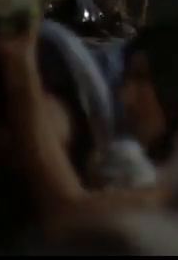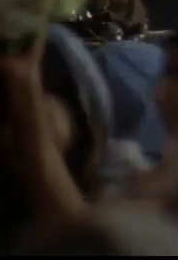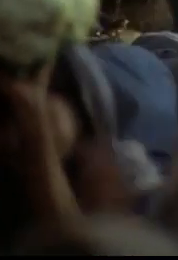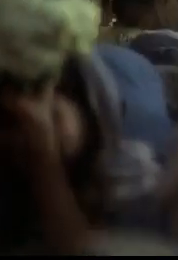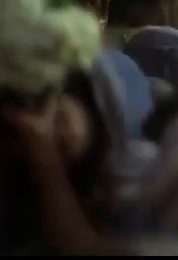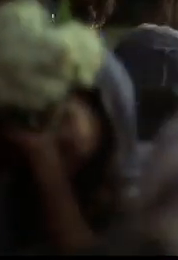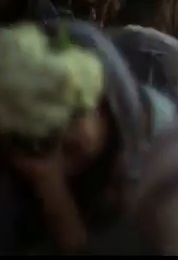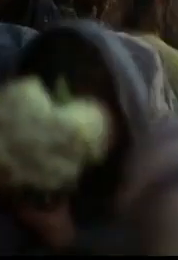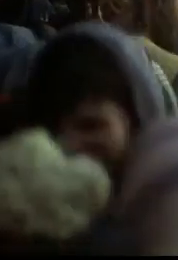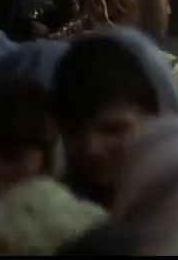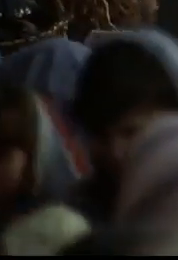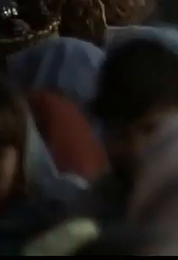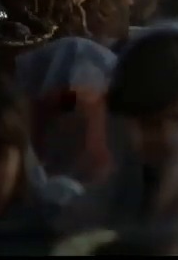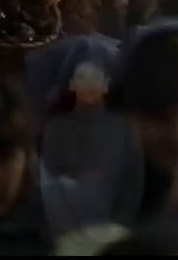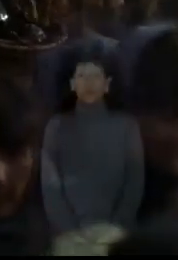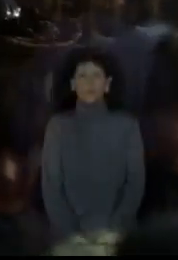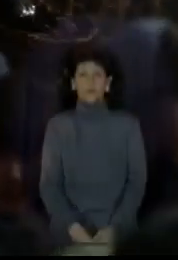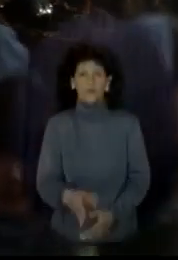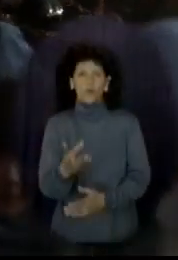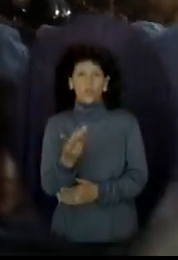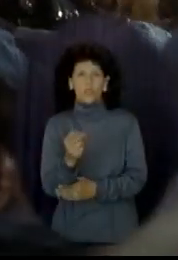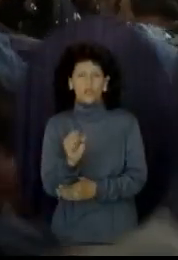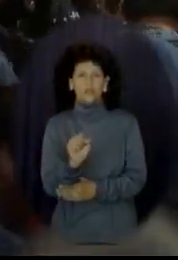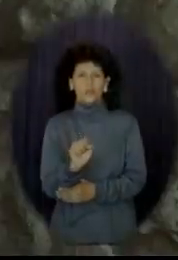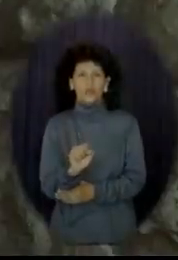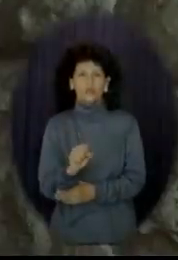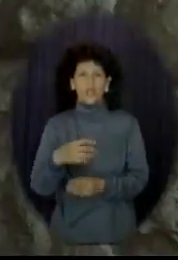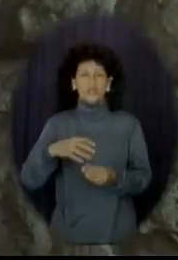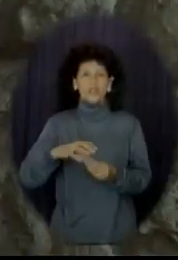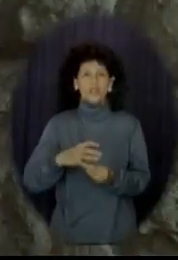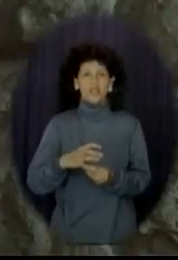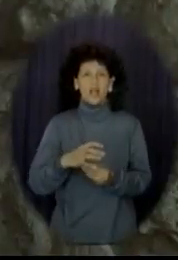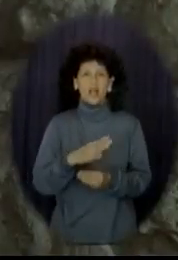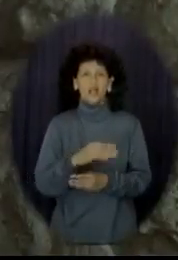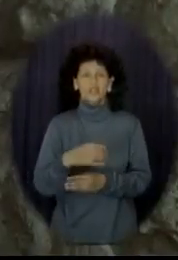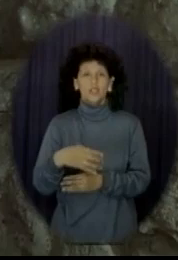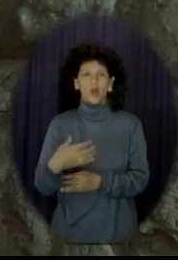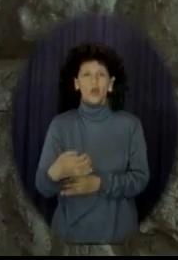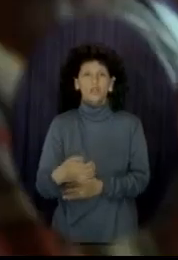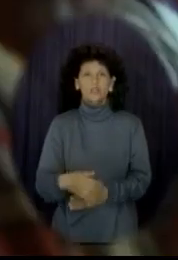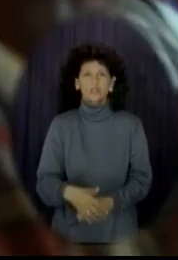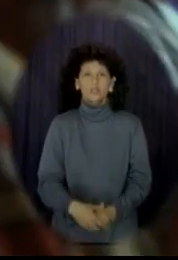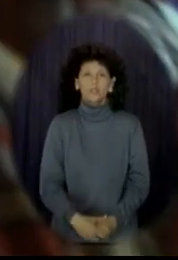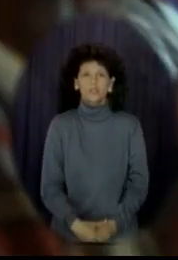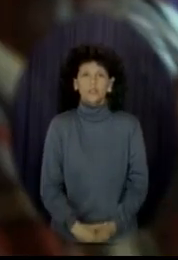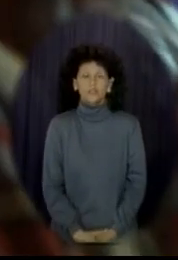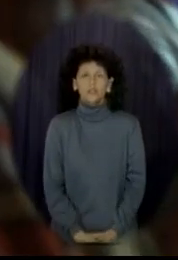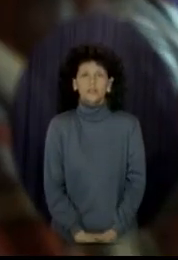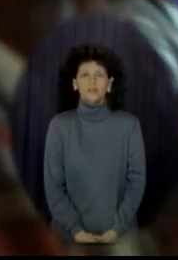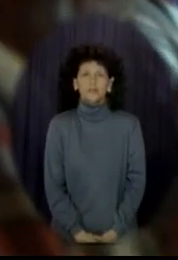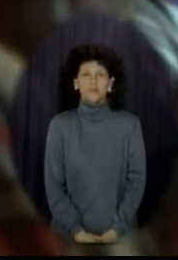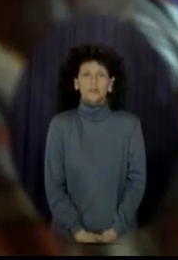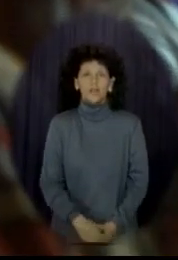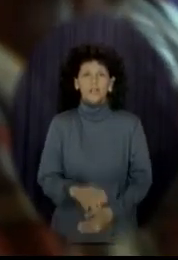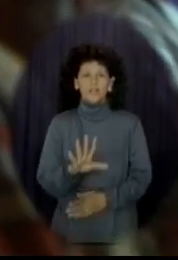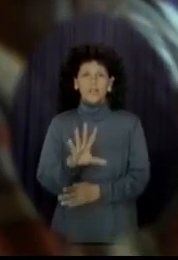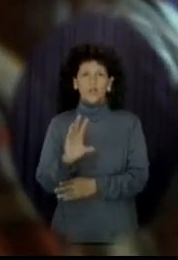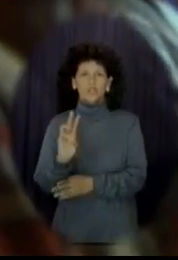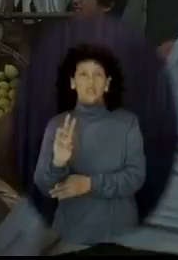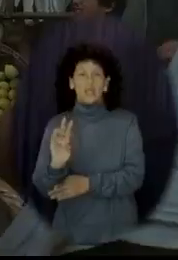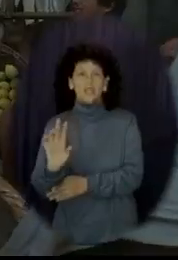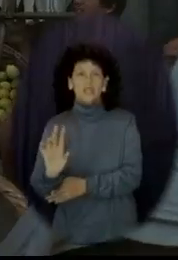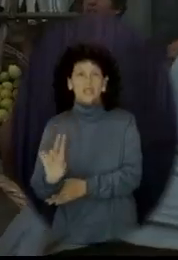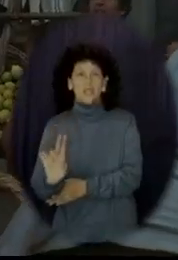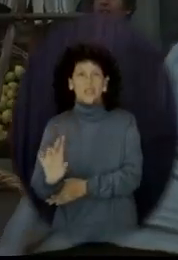20, 21, 22, 23, 24, 25, 26, 27, 28,